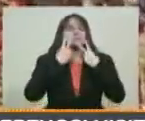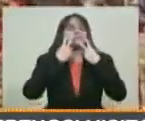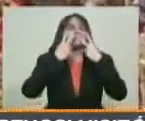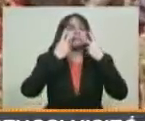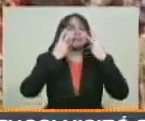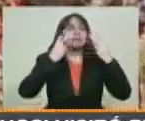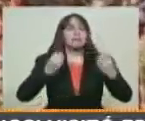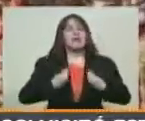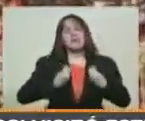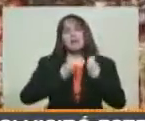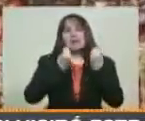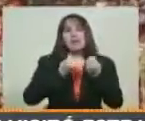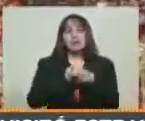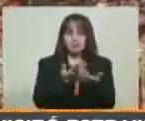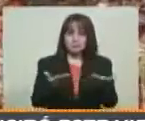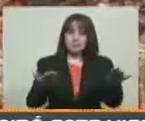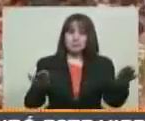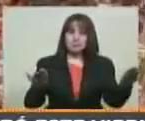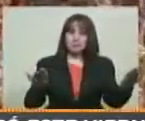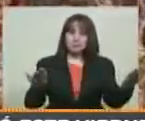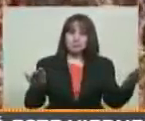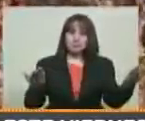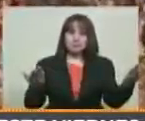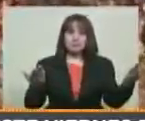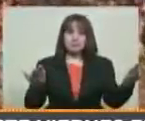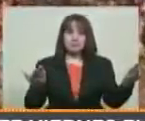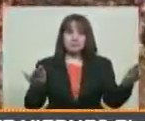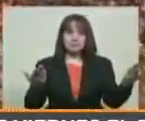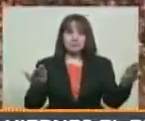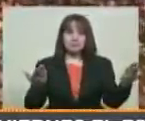de esta vida que me ha tocado,